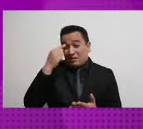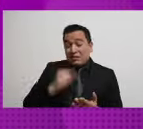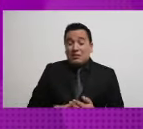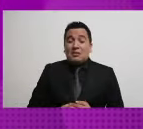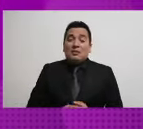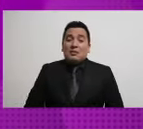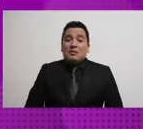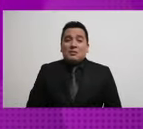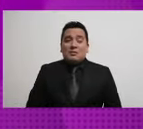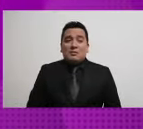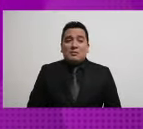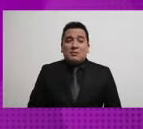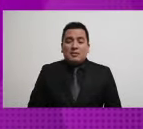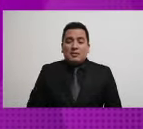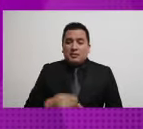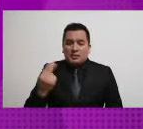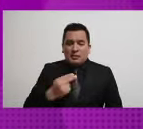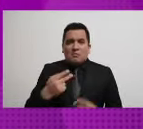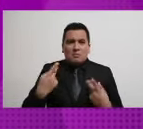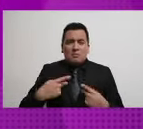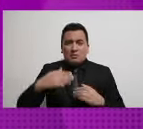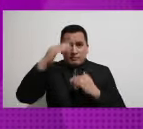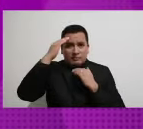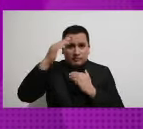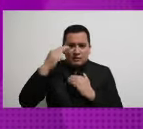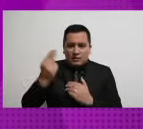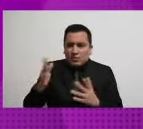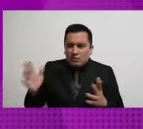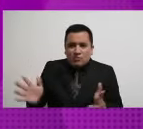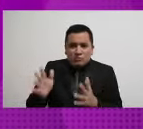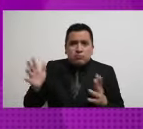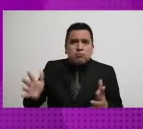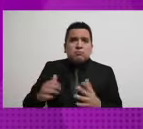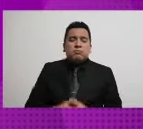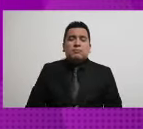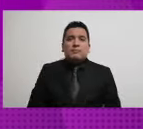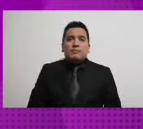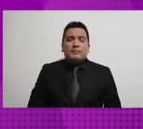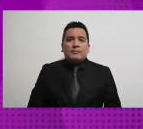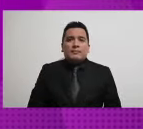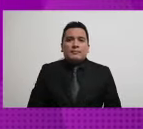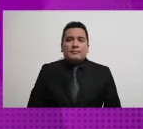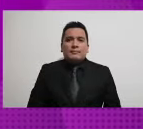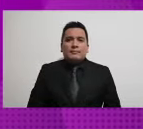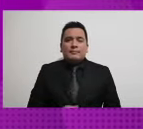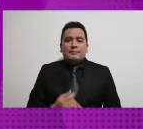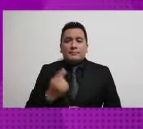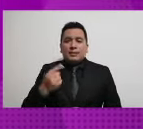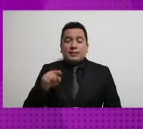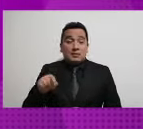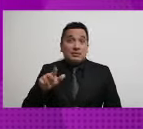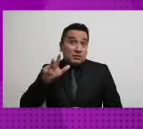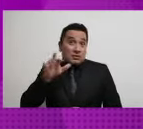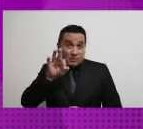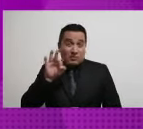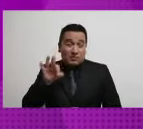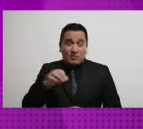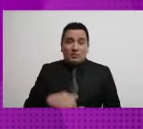yo considero que motivando a los adultos mayores, como ya lo dijimos, representan